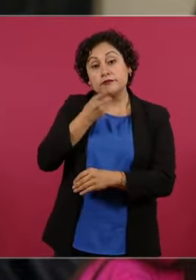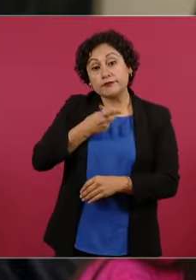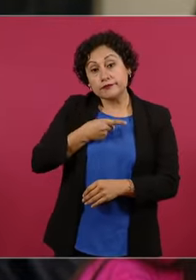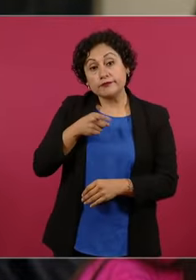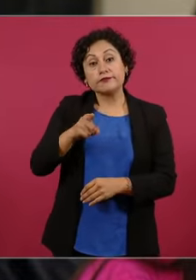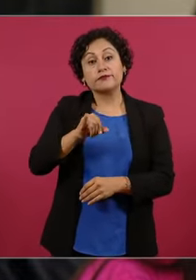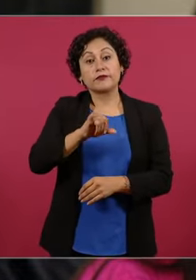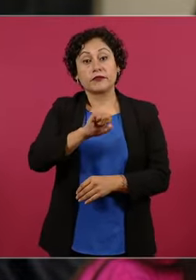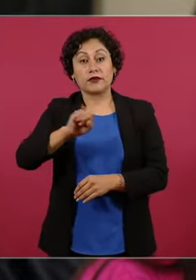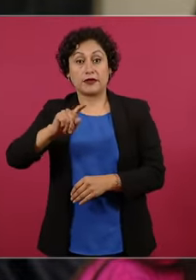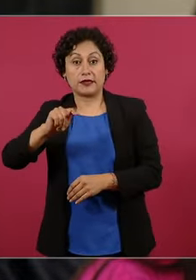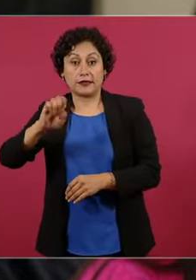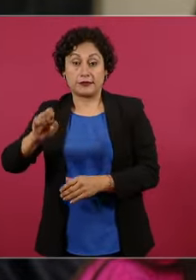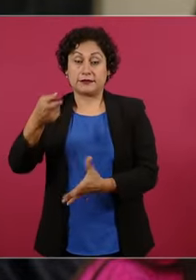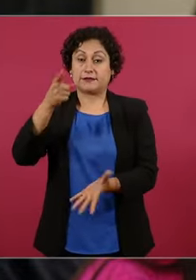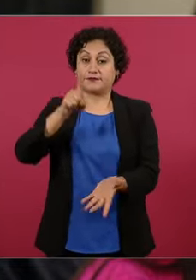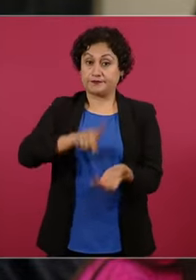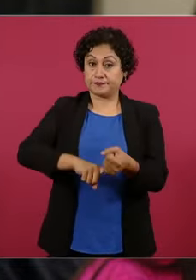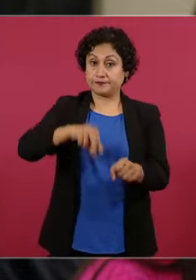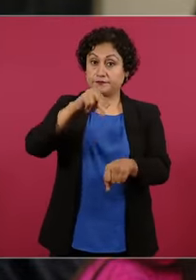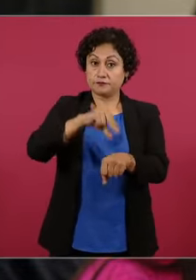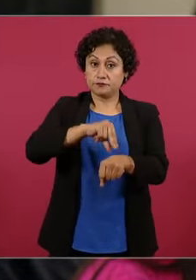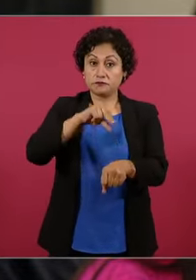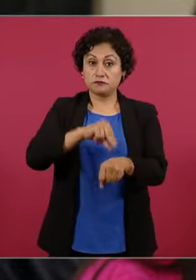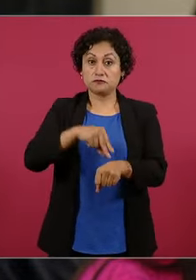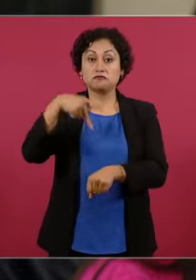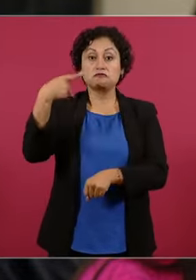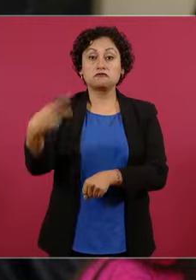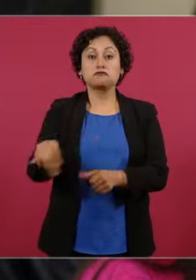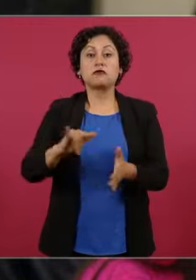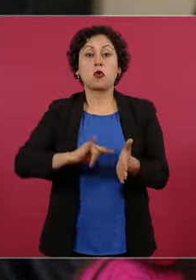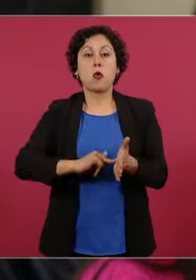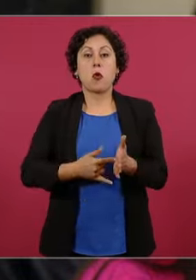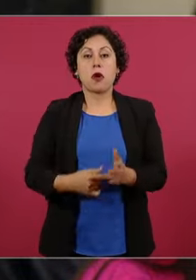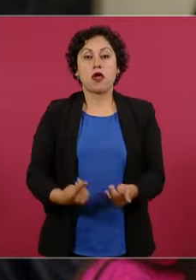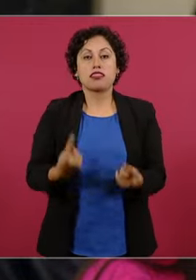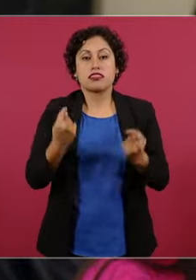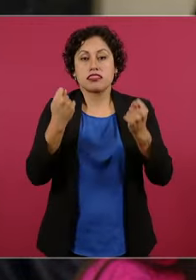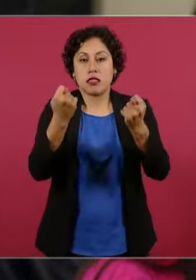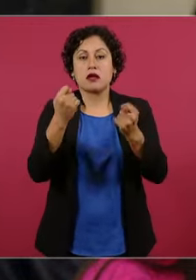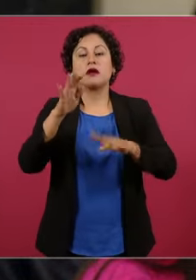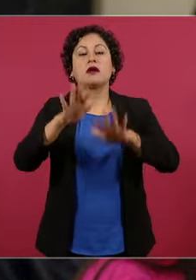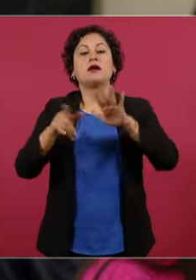cumplen con sus horarios, que están en sus consultorios y que en muchas ocasiones